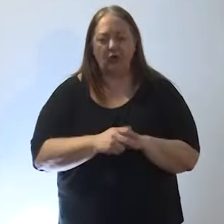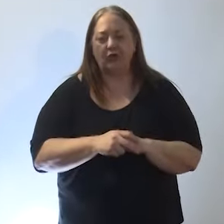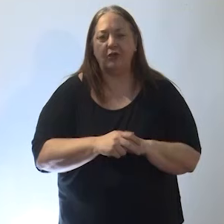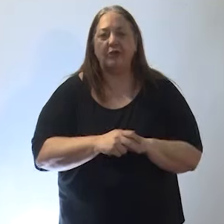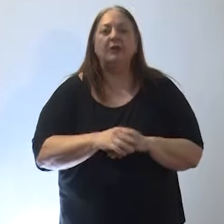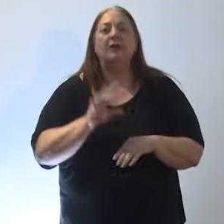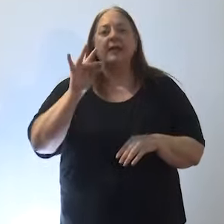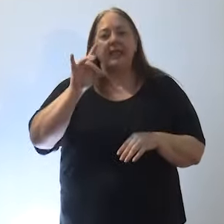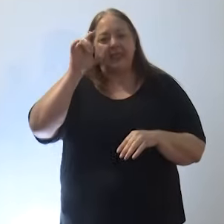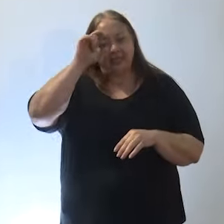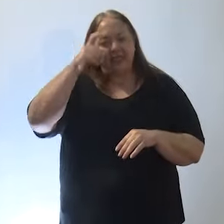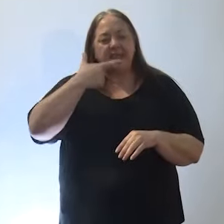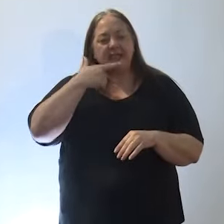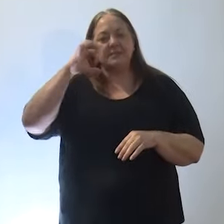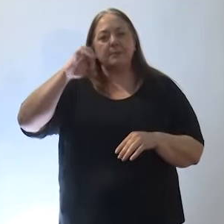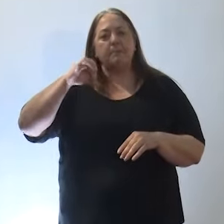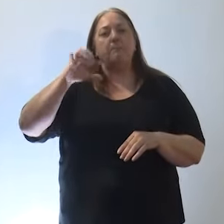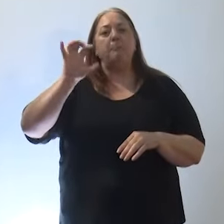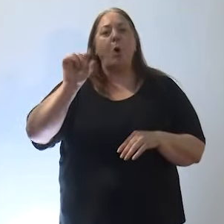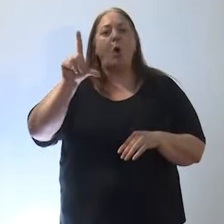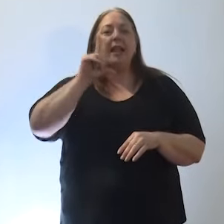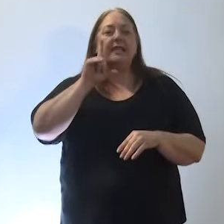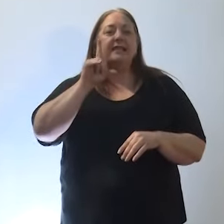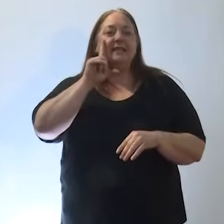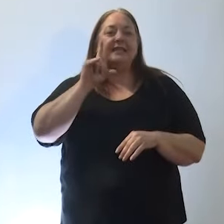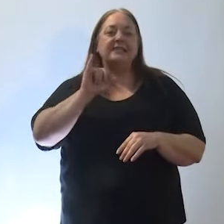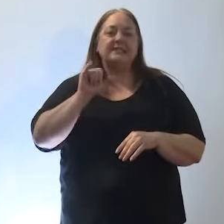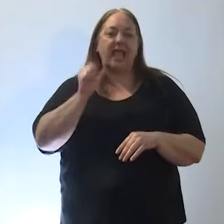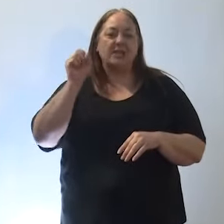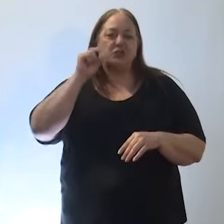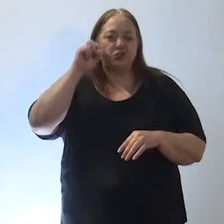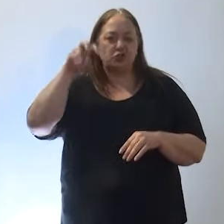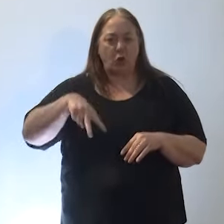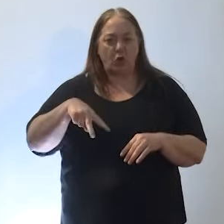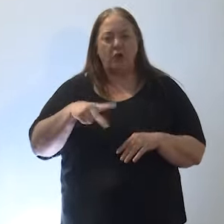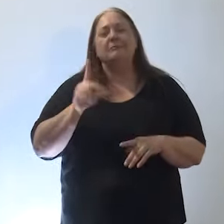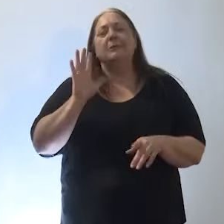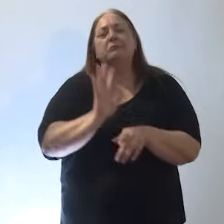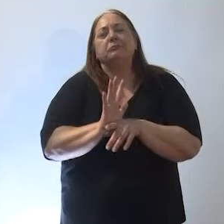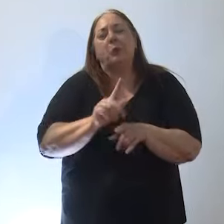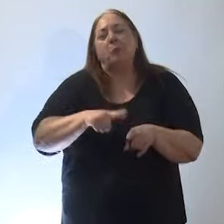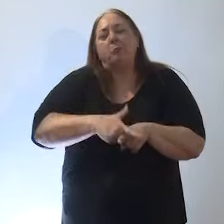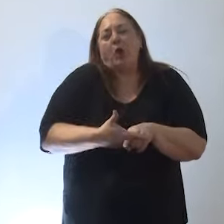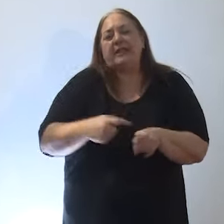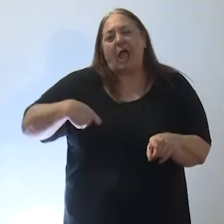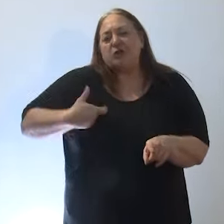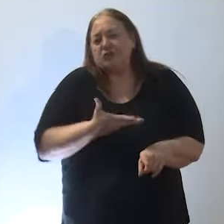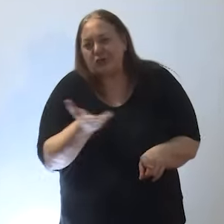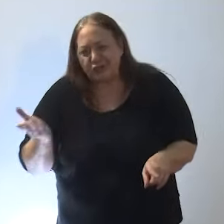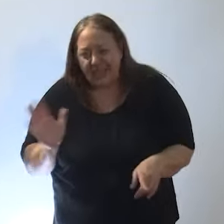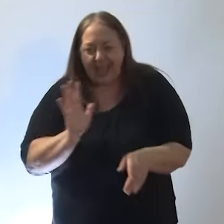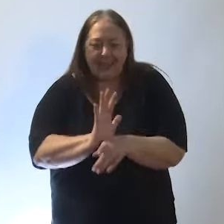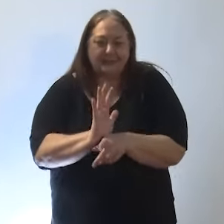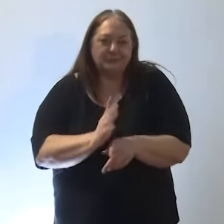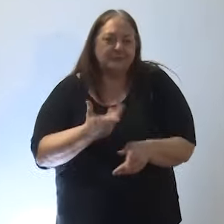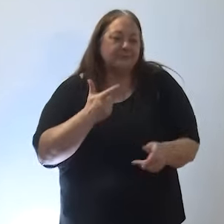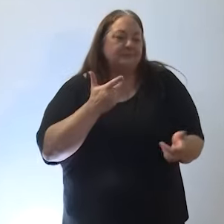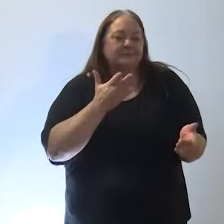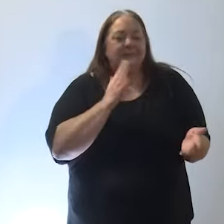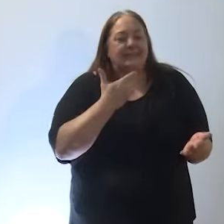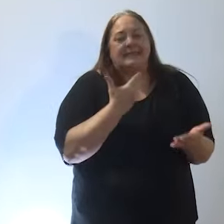despolitización de la eh las políticas sociales de las políticas de acercamiento al al